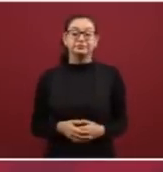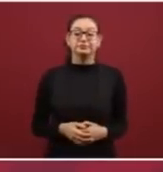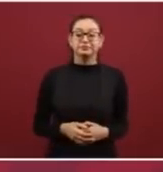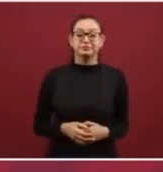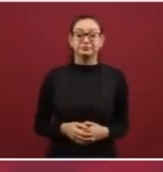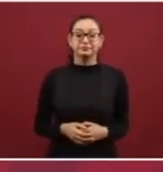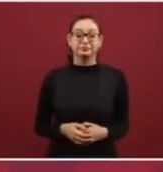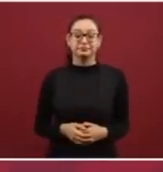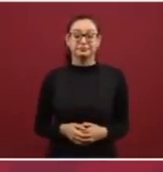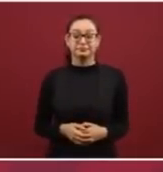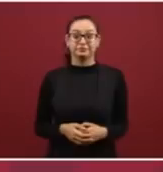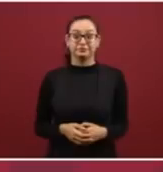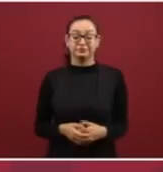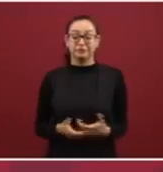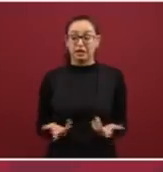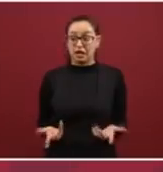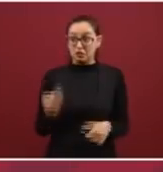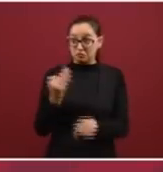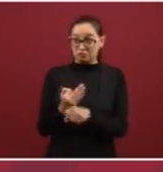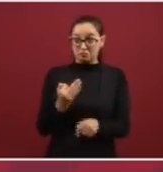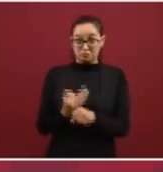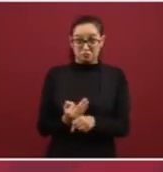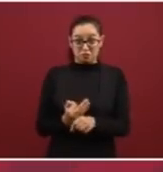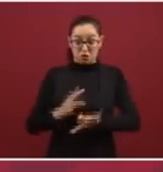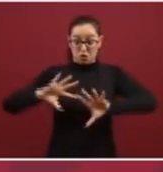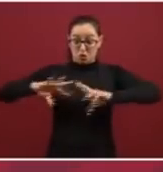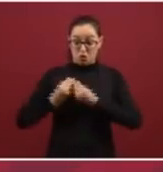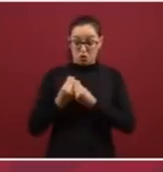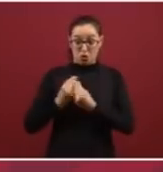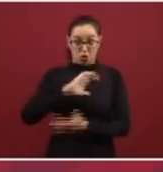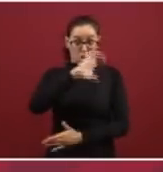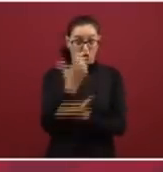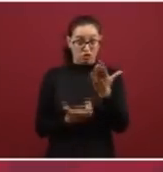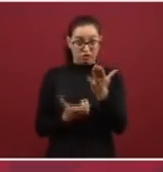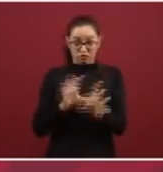todos los contratos solo